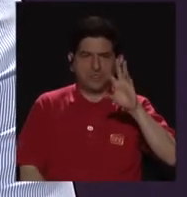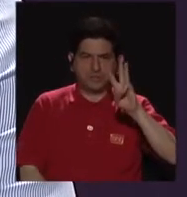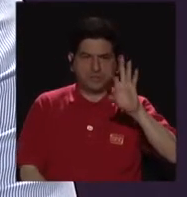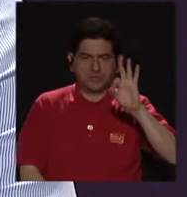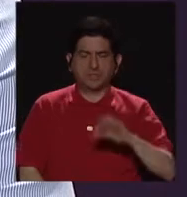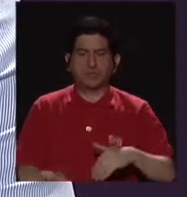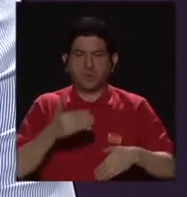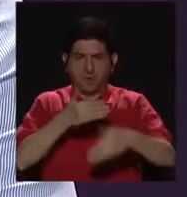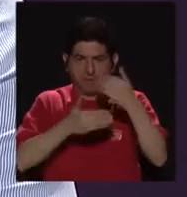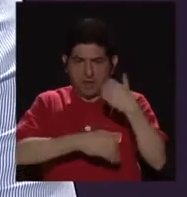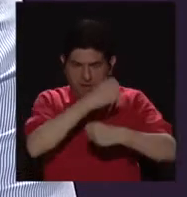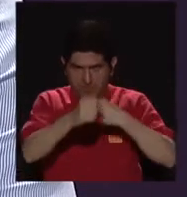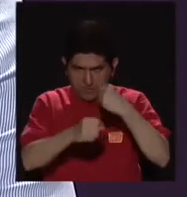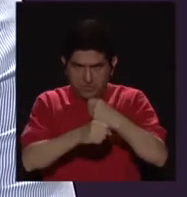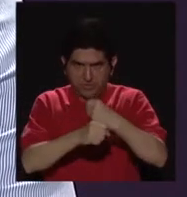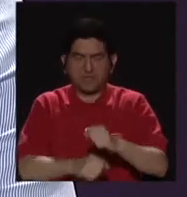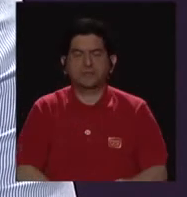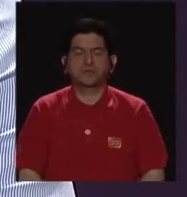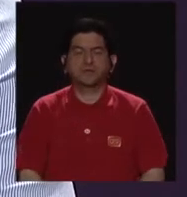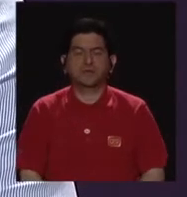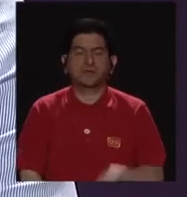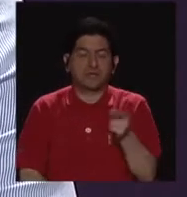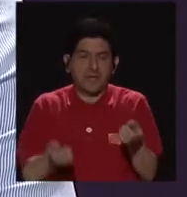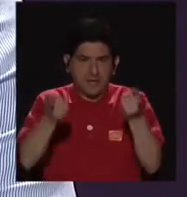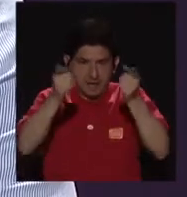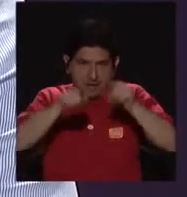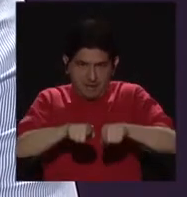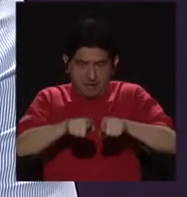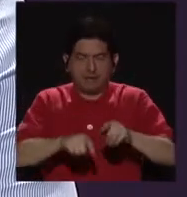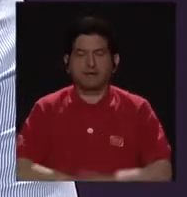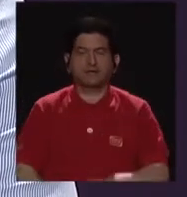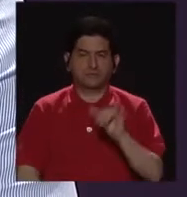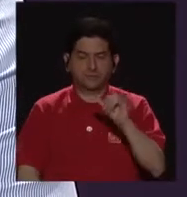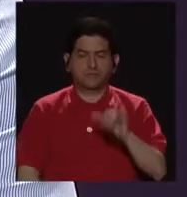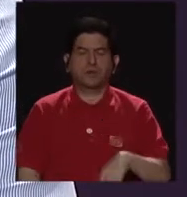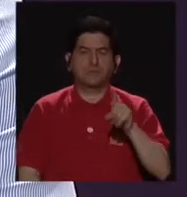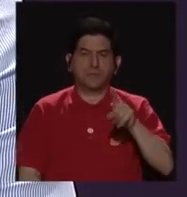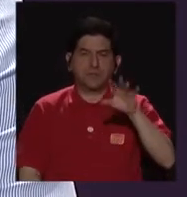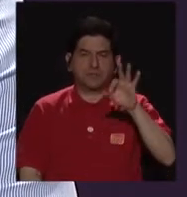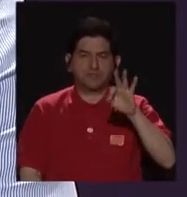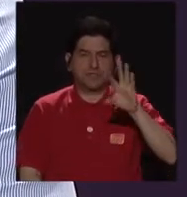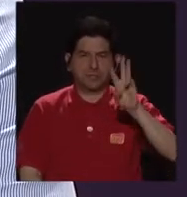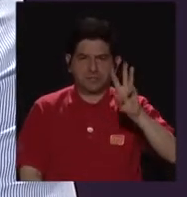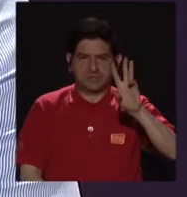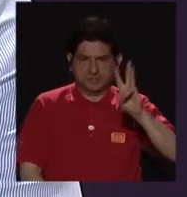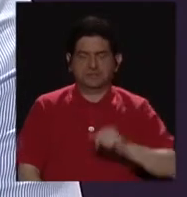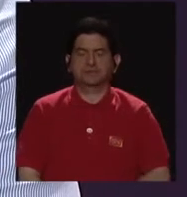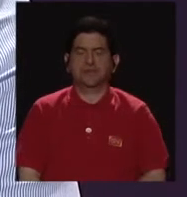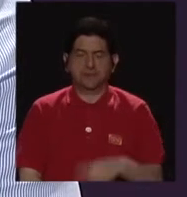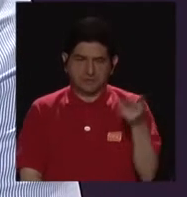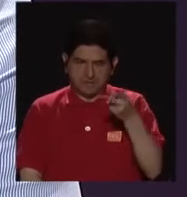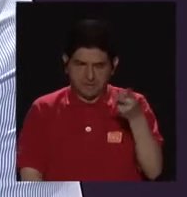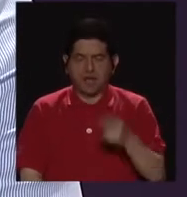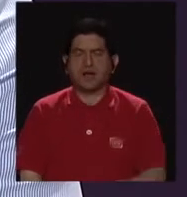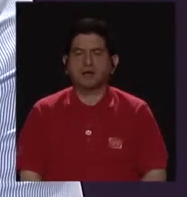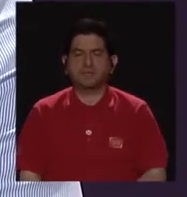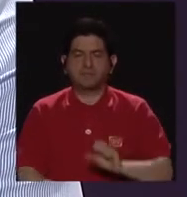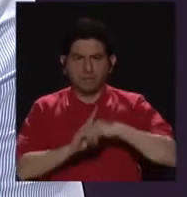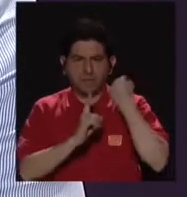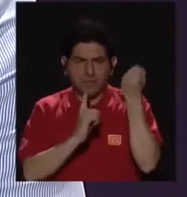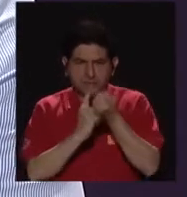unos años atrás ríos de compton café tibia en 1966 ambos puntos de ebullición